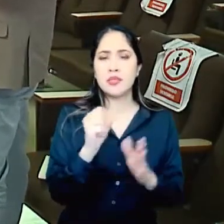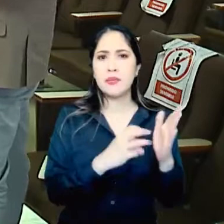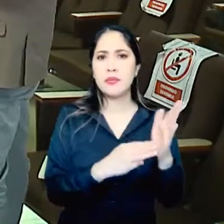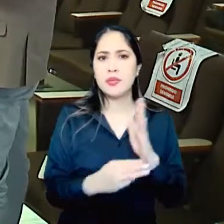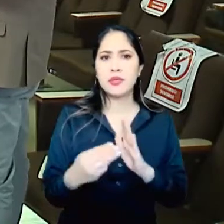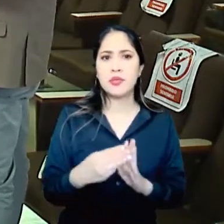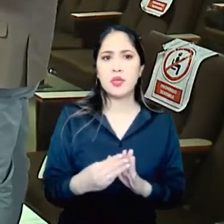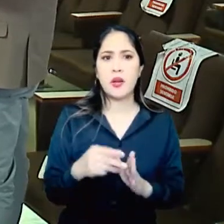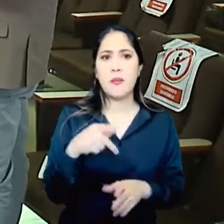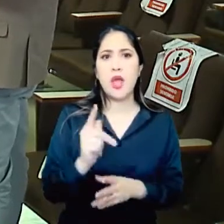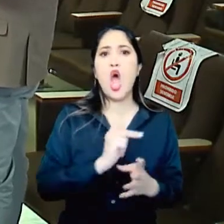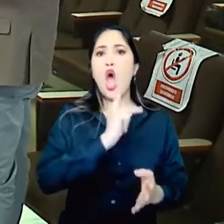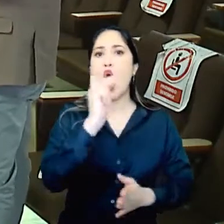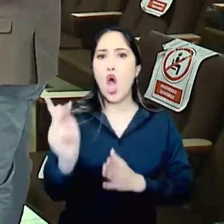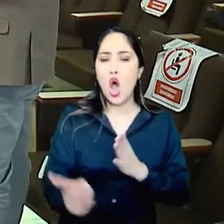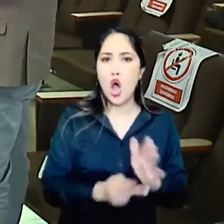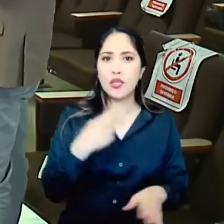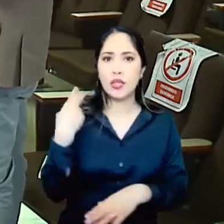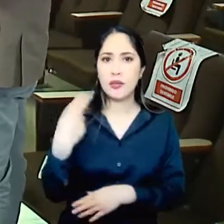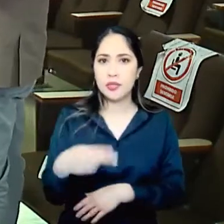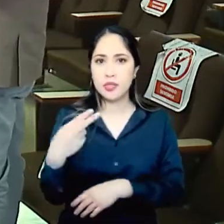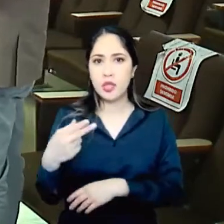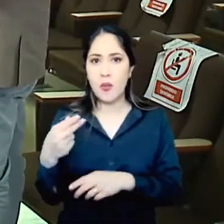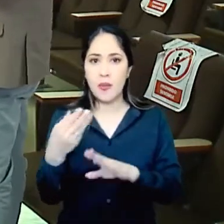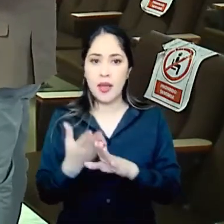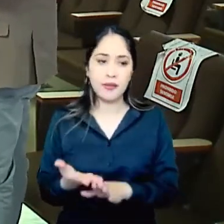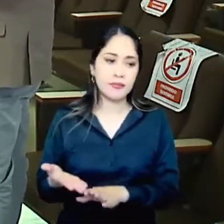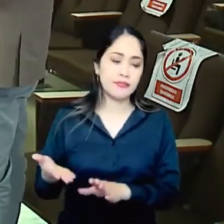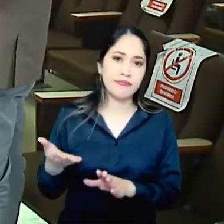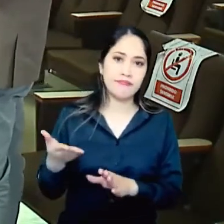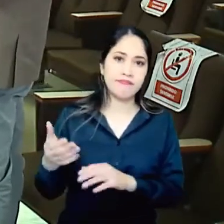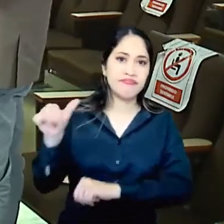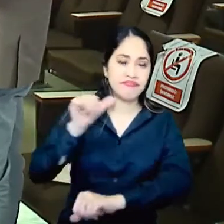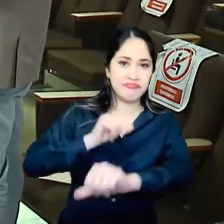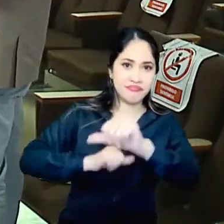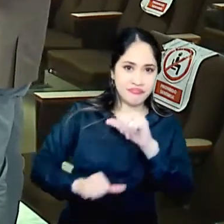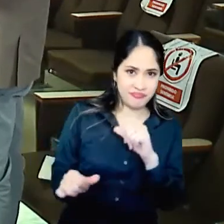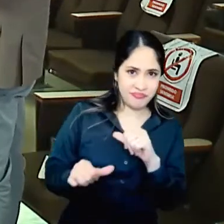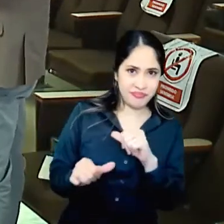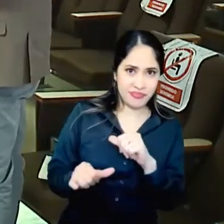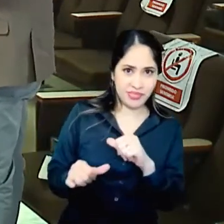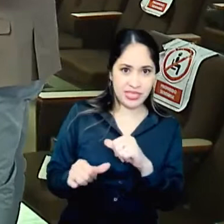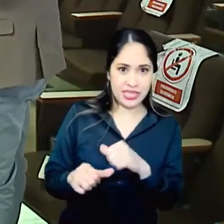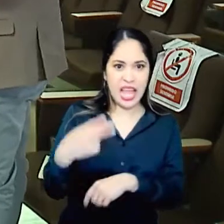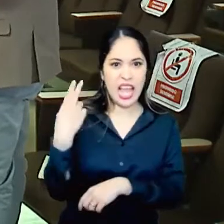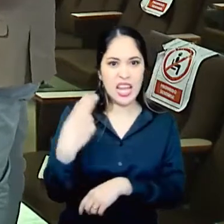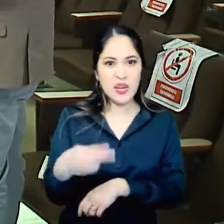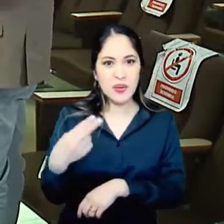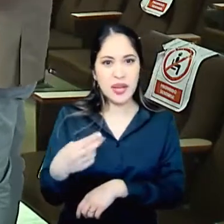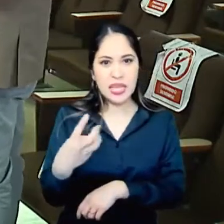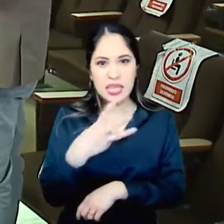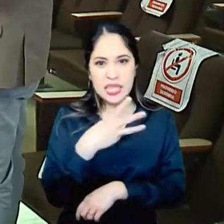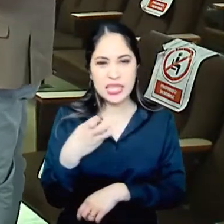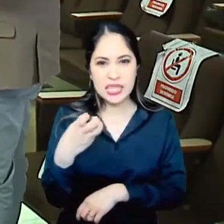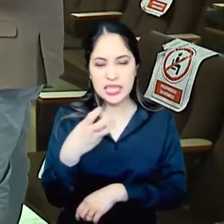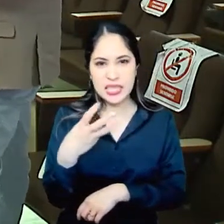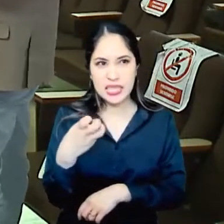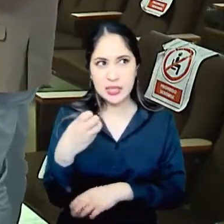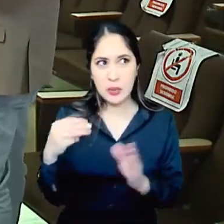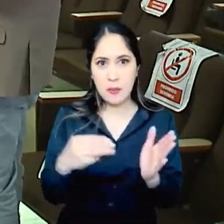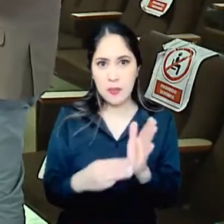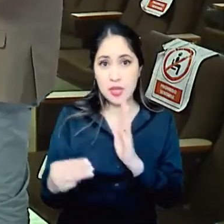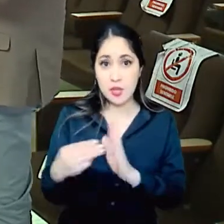nombre se comercializa. Ese nombre se comercializó en 300 millones de pesos.